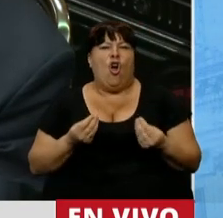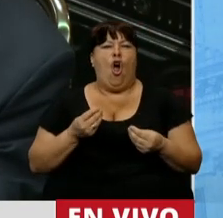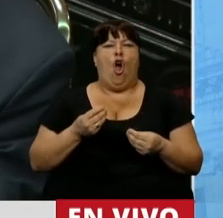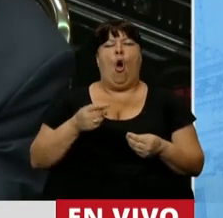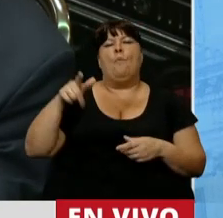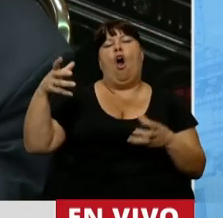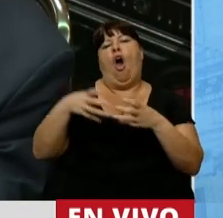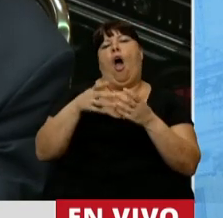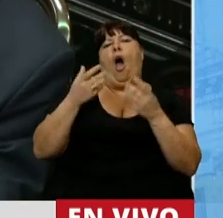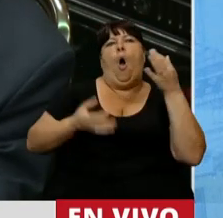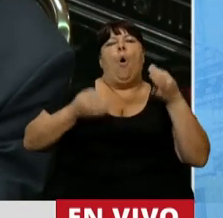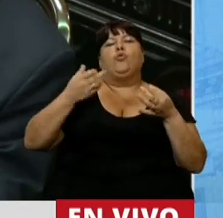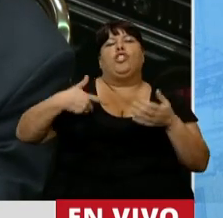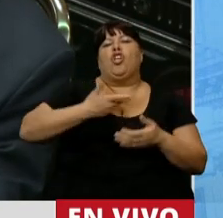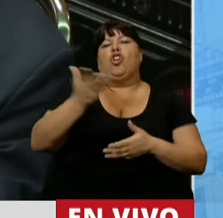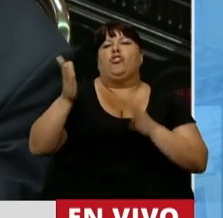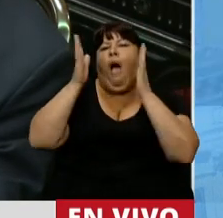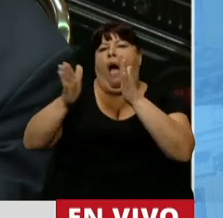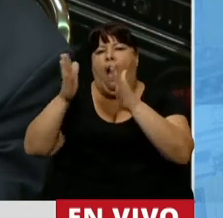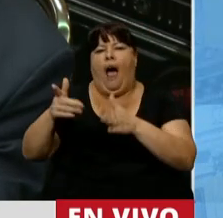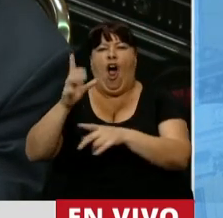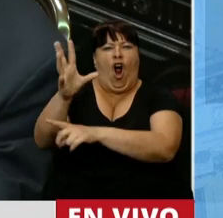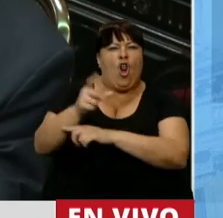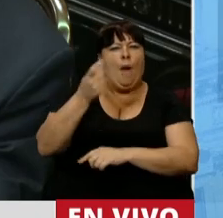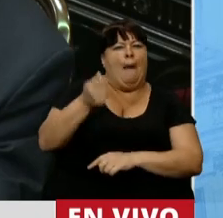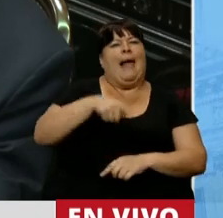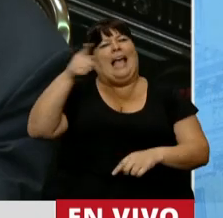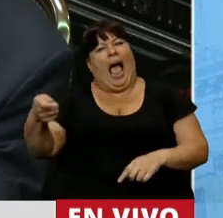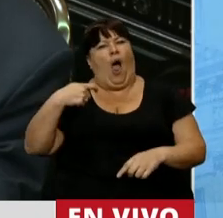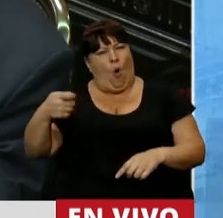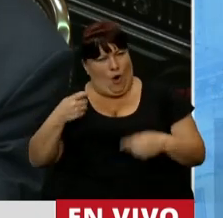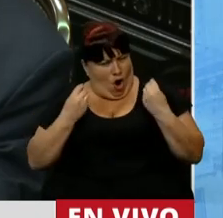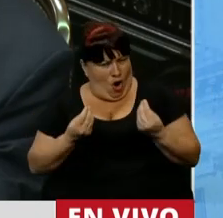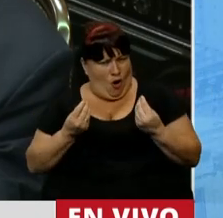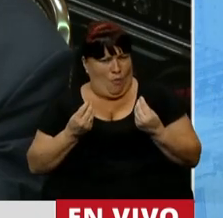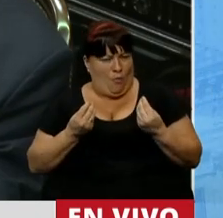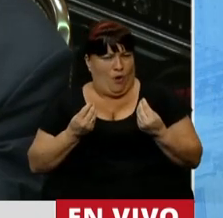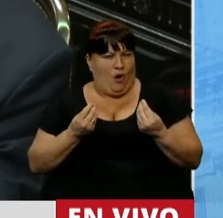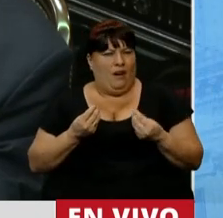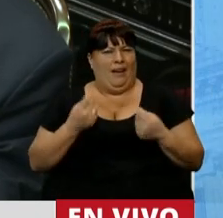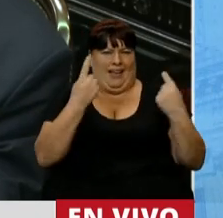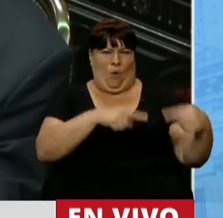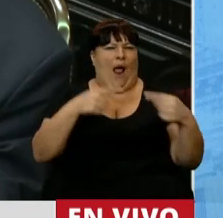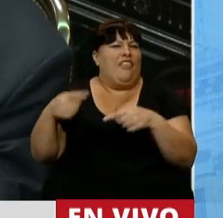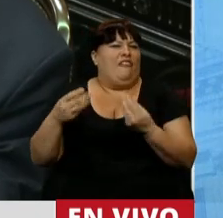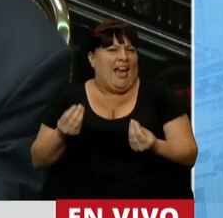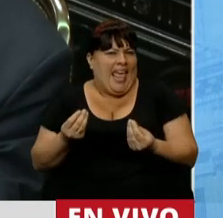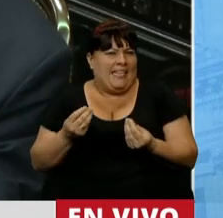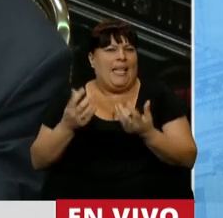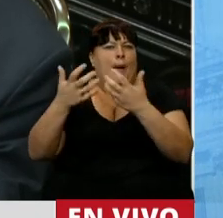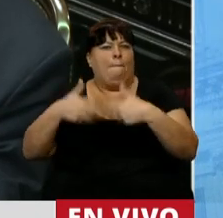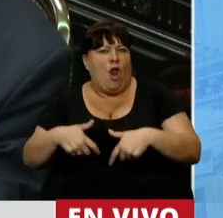los paladines de la justicia social le metan la mano en el bolsillo a los jubilados? ¿Qué diferencia hay entre